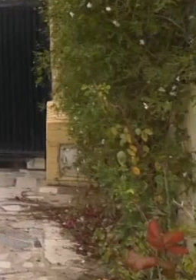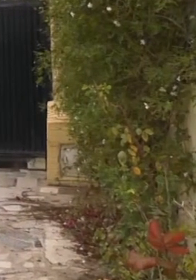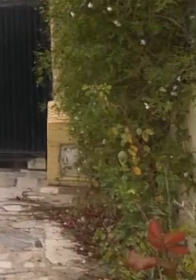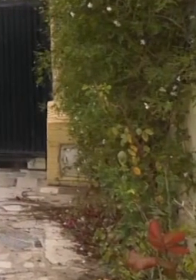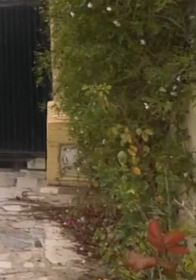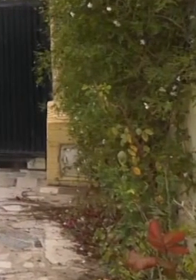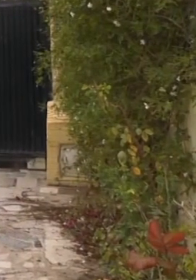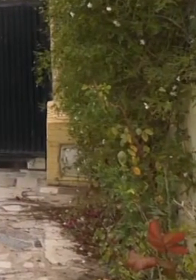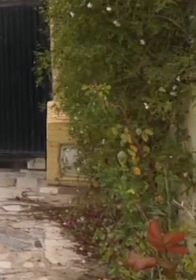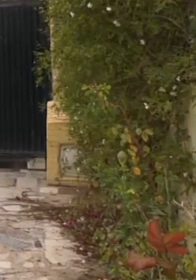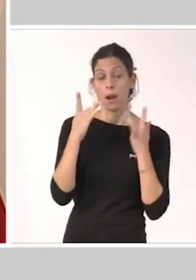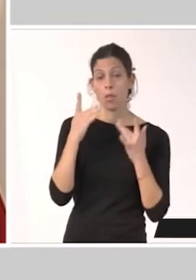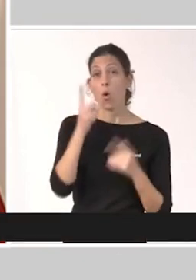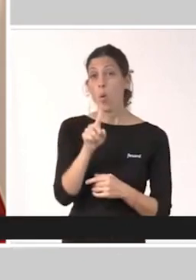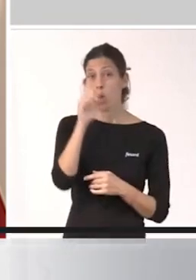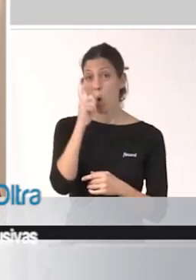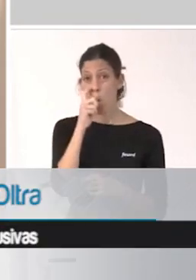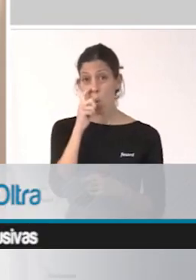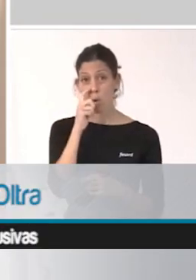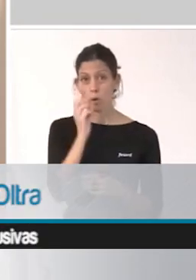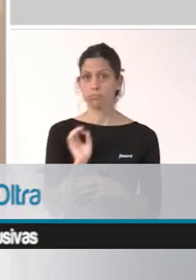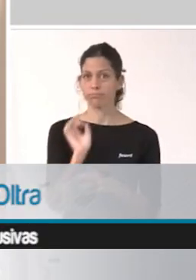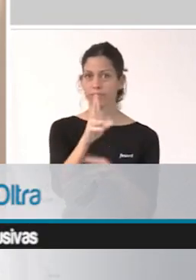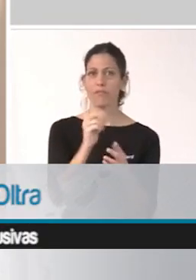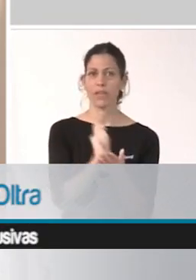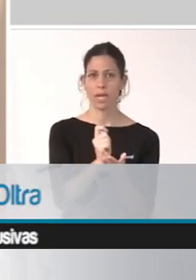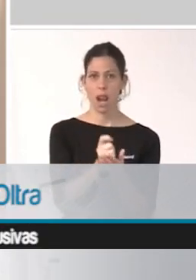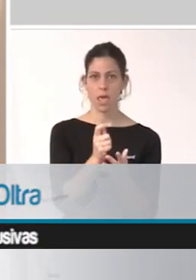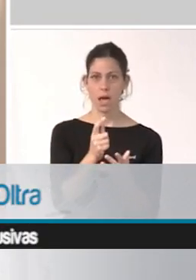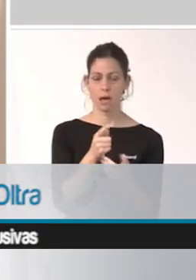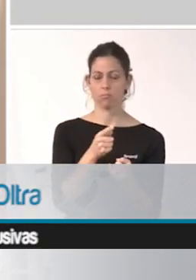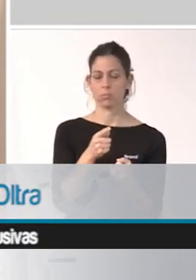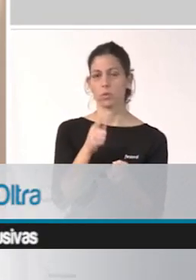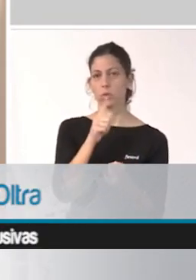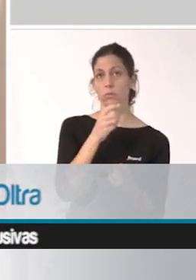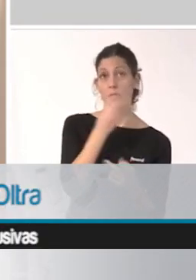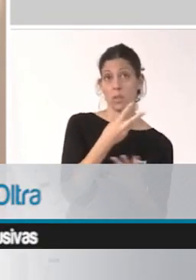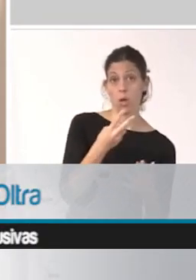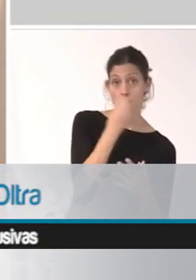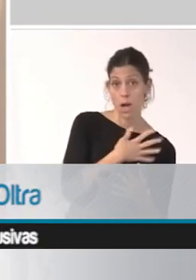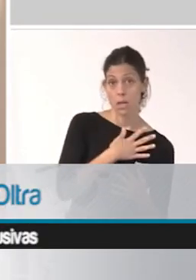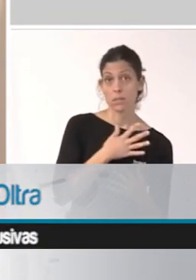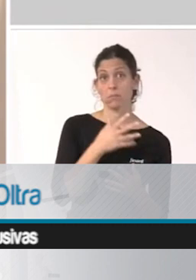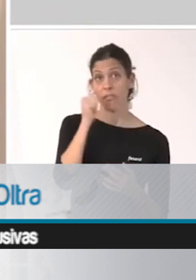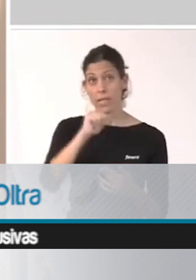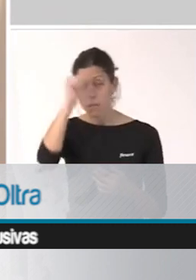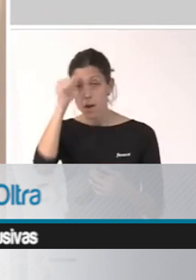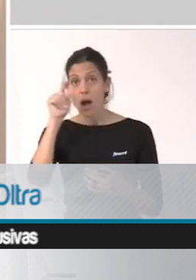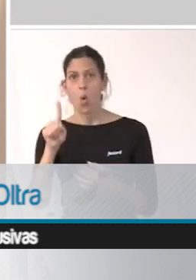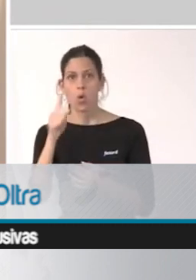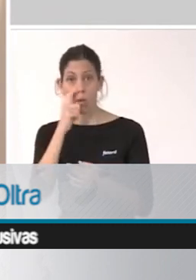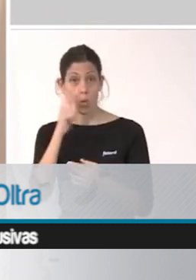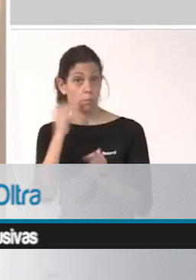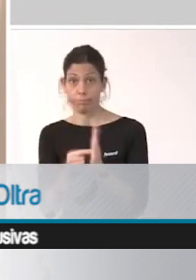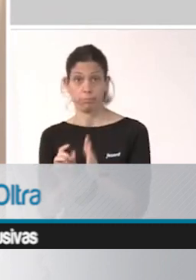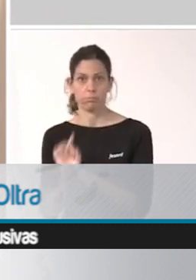comunicarse con ellos por cualquier medio que meta la Fiscalía y de mates y de semana